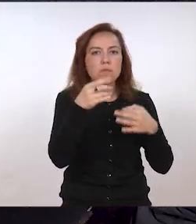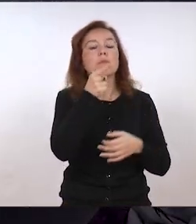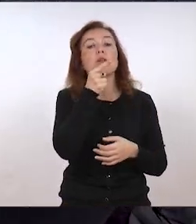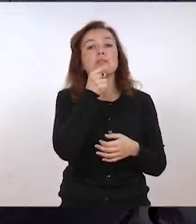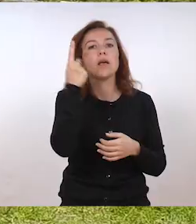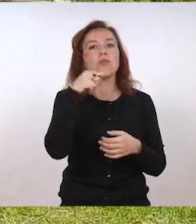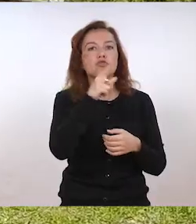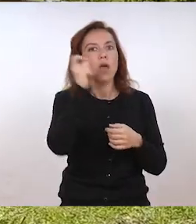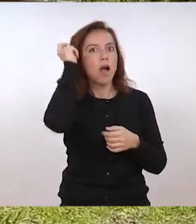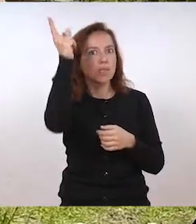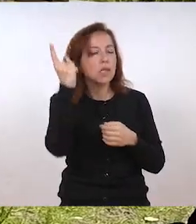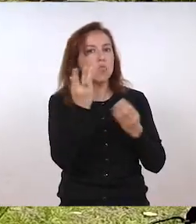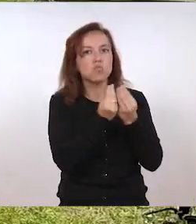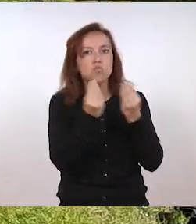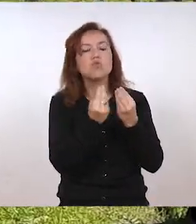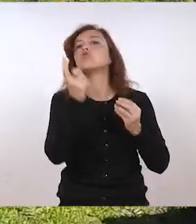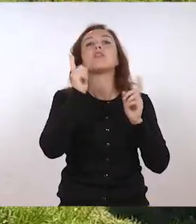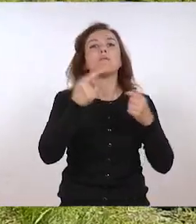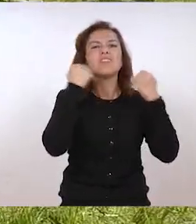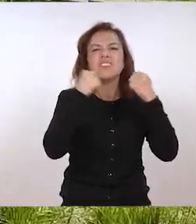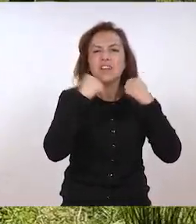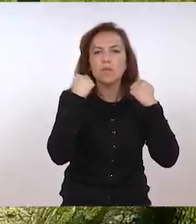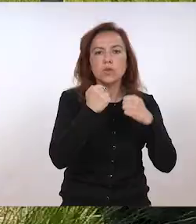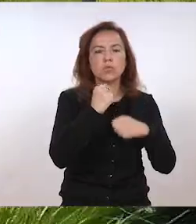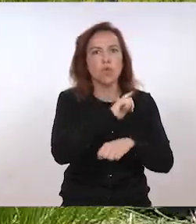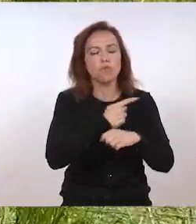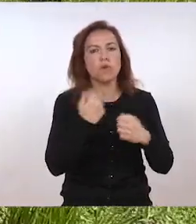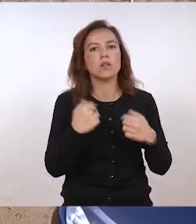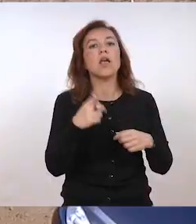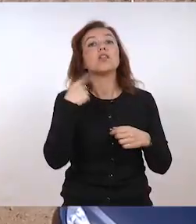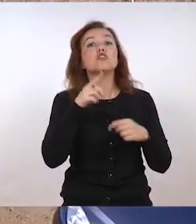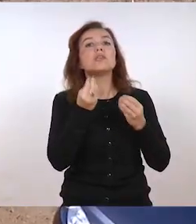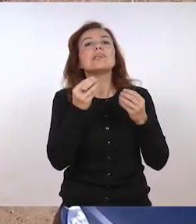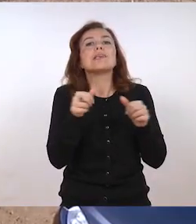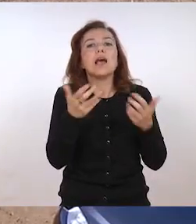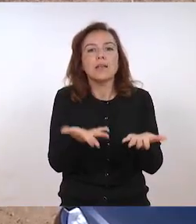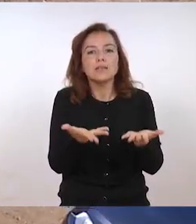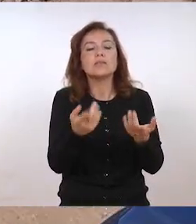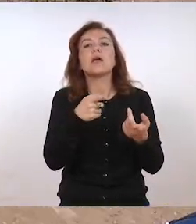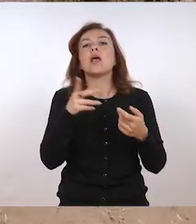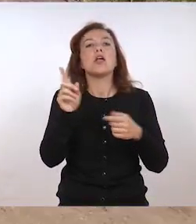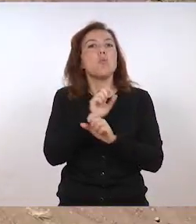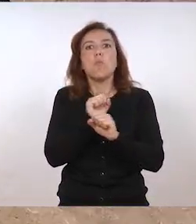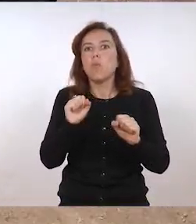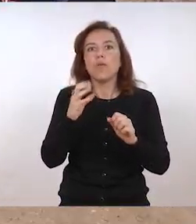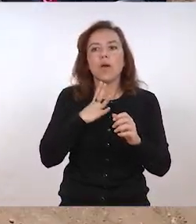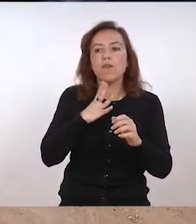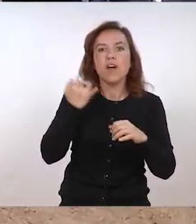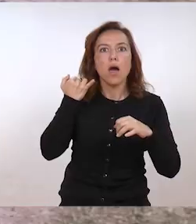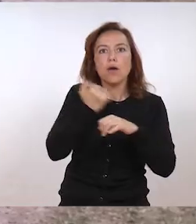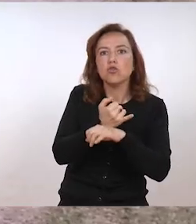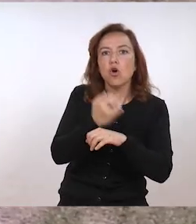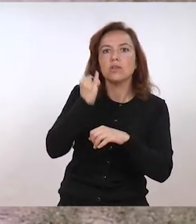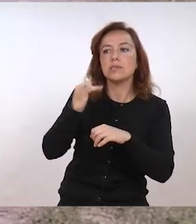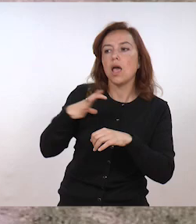en la capacitación y el entrenamiento permanente de sus efectivos, acciones necesarias para quienes no pueden permitirse errores que pongan en peligro